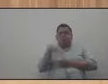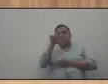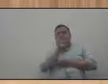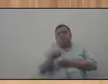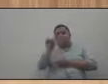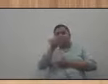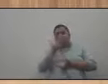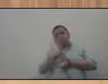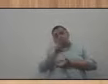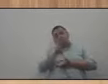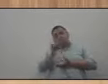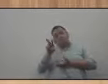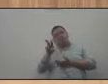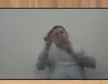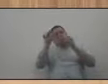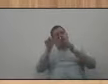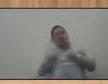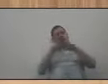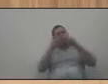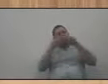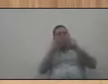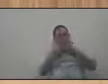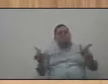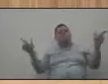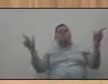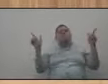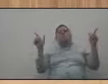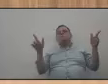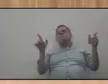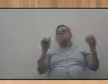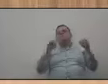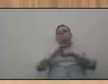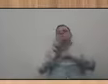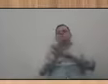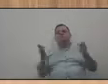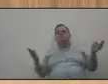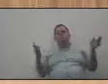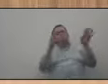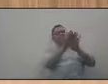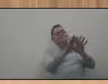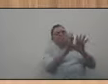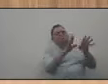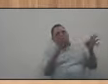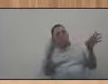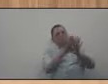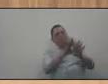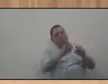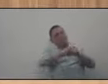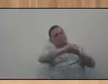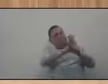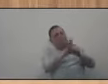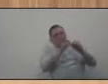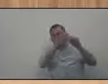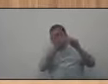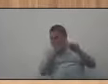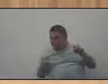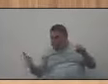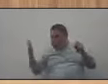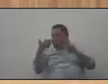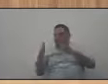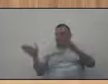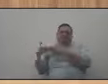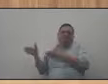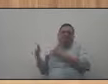del 2022 se declara cerrada la pandemia de coronavirus. Qué bien que